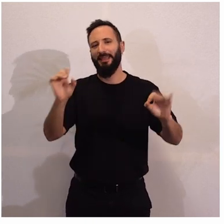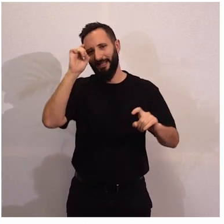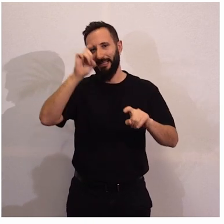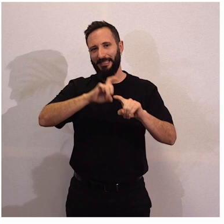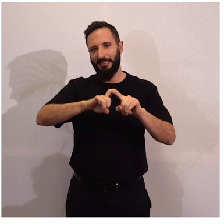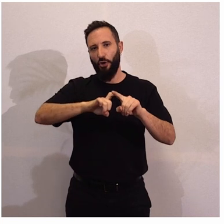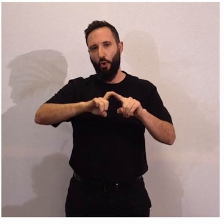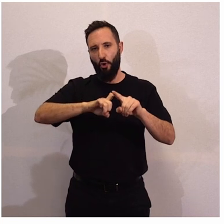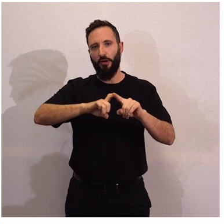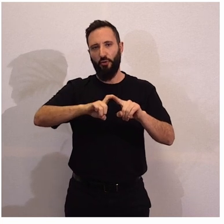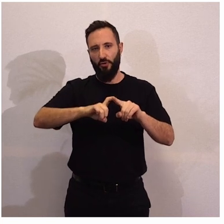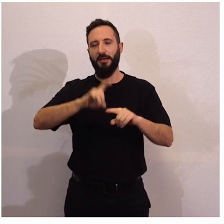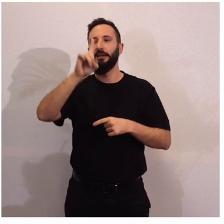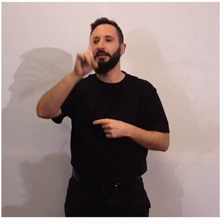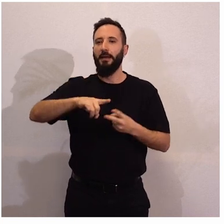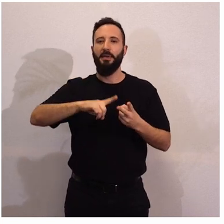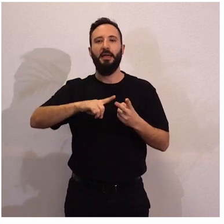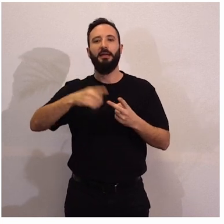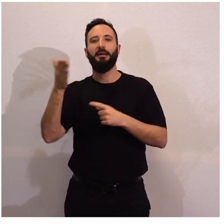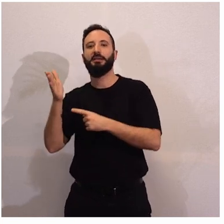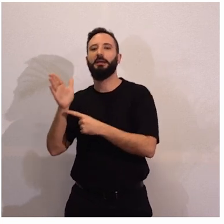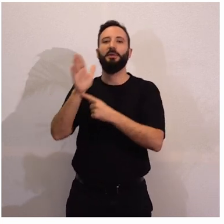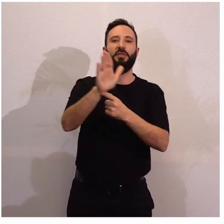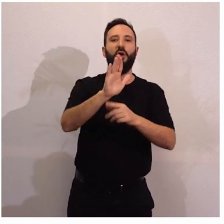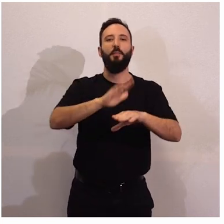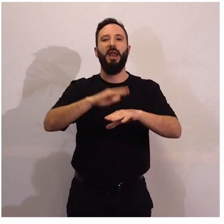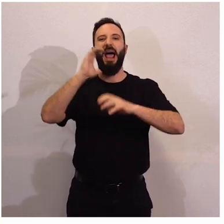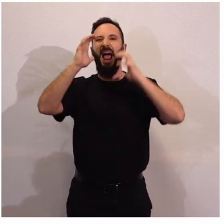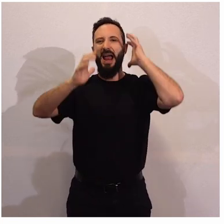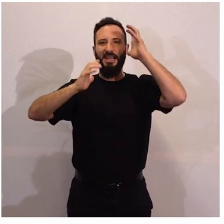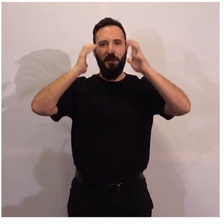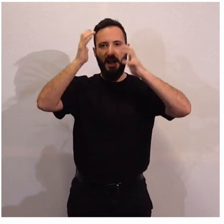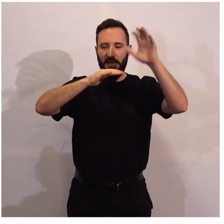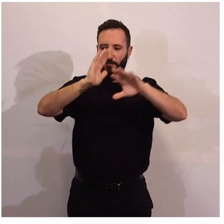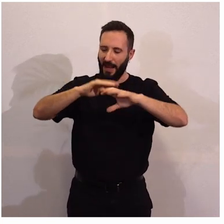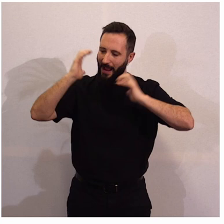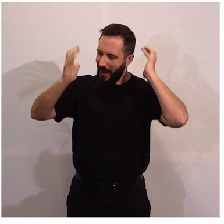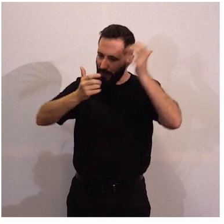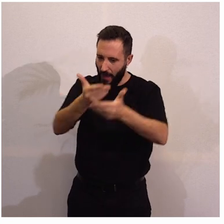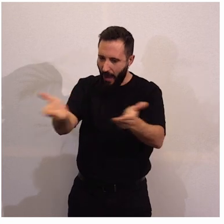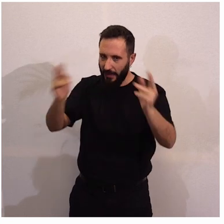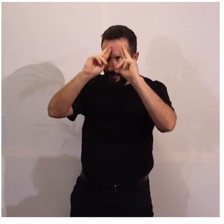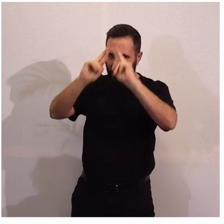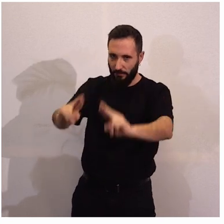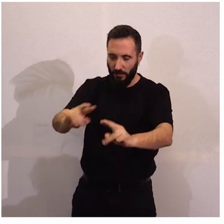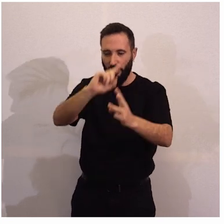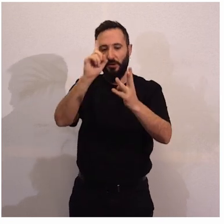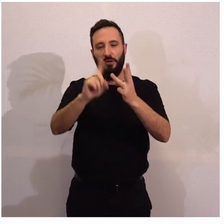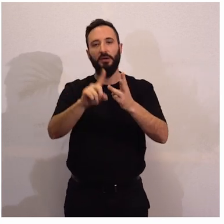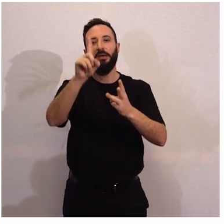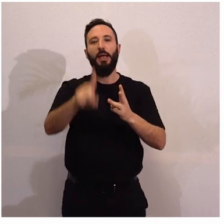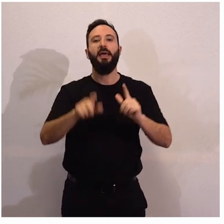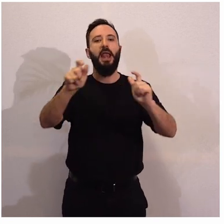psíquicos. También puedo alzar la voz por los animales, para que respetemos a los animales. También puedo alzar la voz